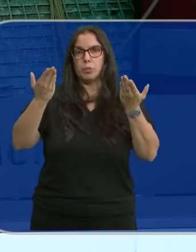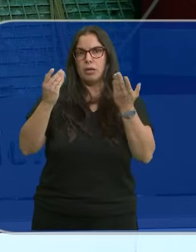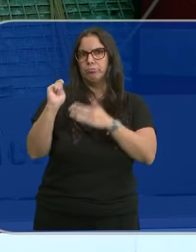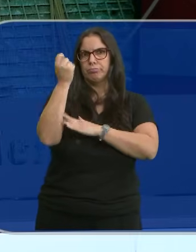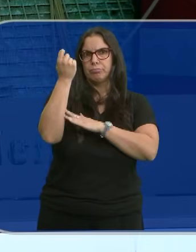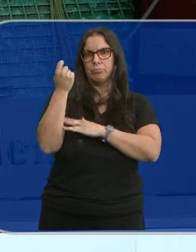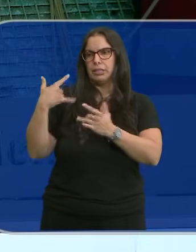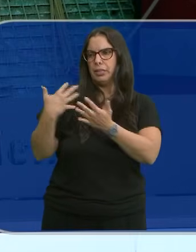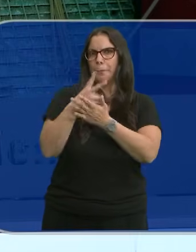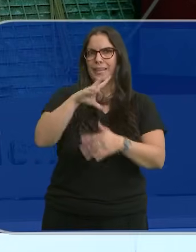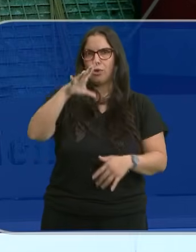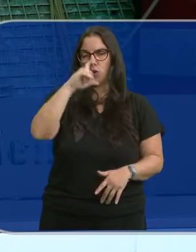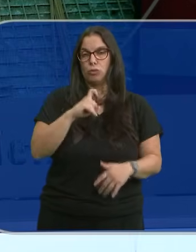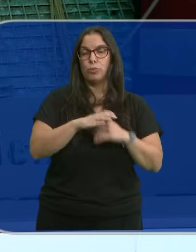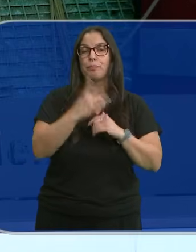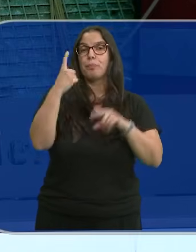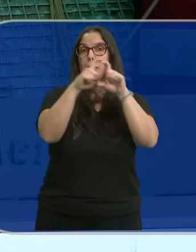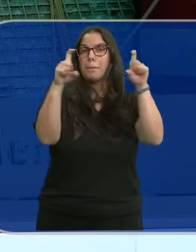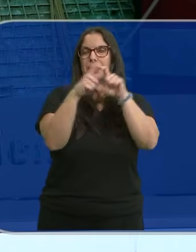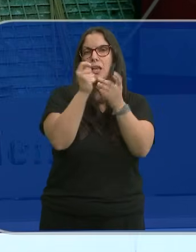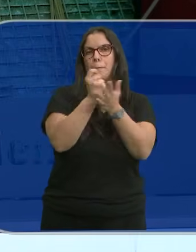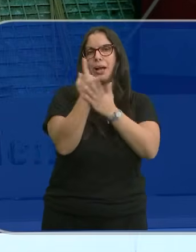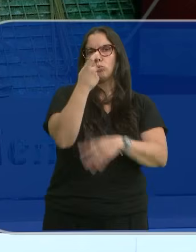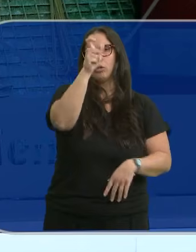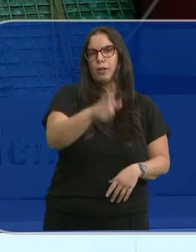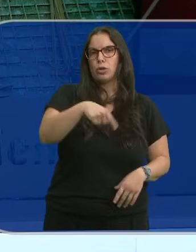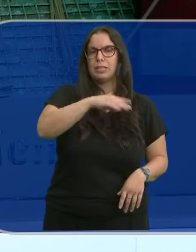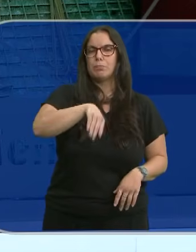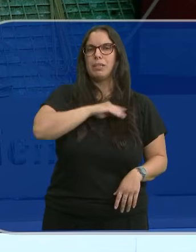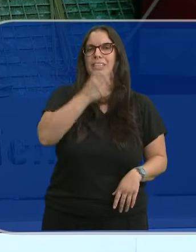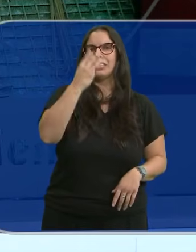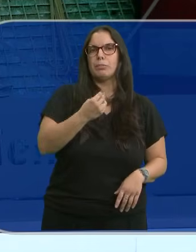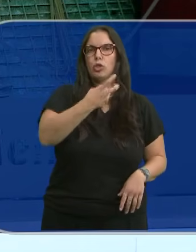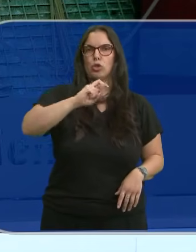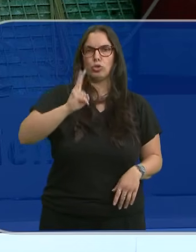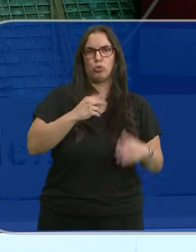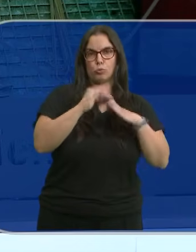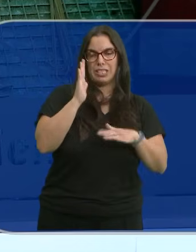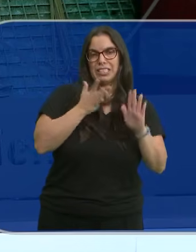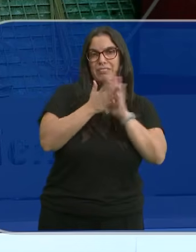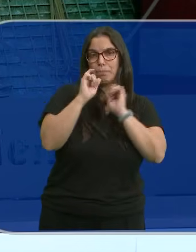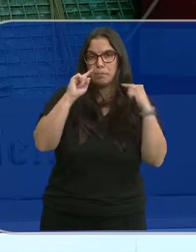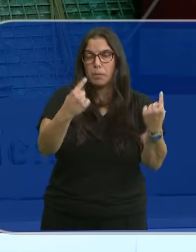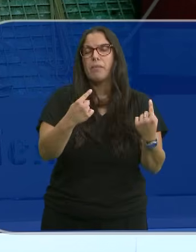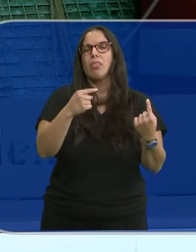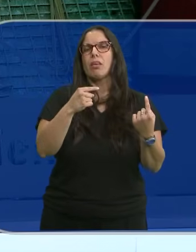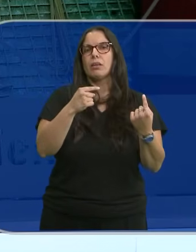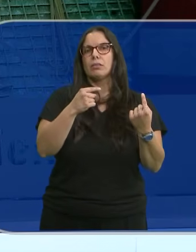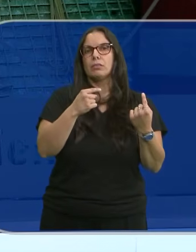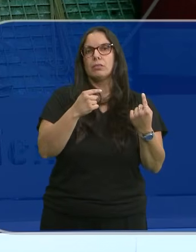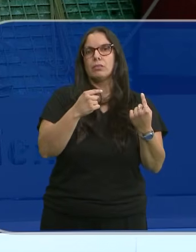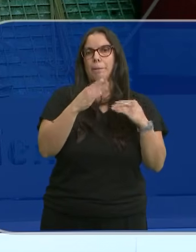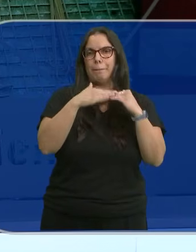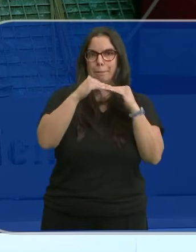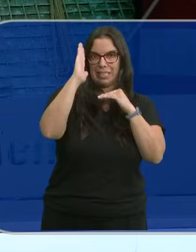cifras récord en 25 años. Una empresa paga de media por trabajador en España más de 3.200 euros. Es la primera vez que se supera